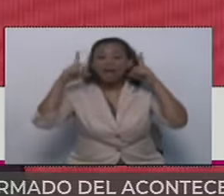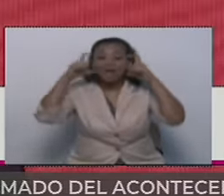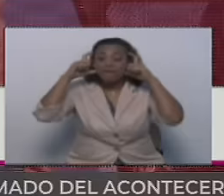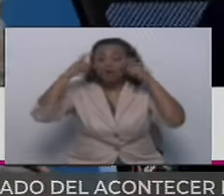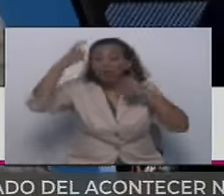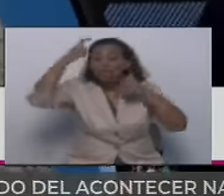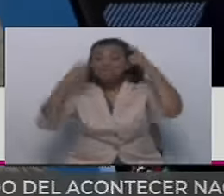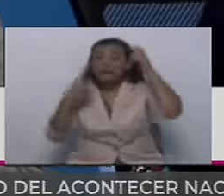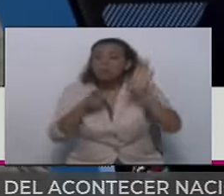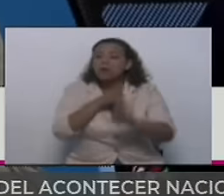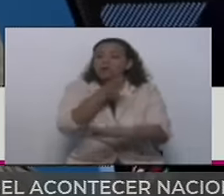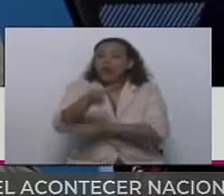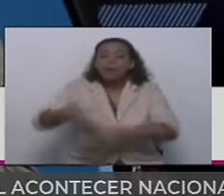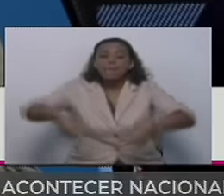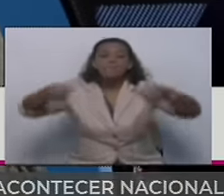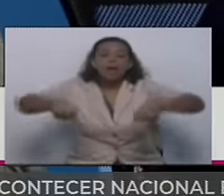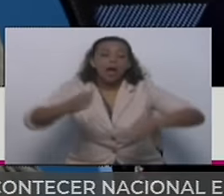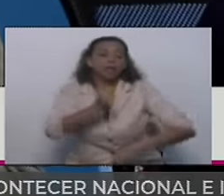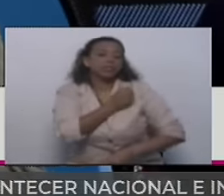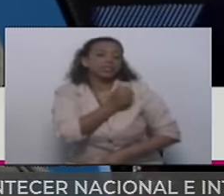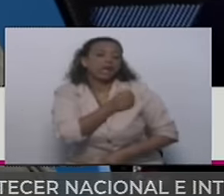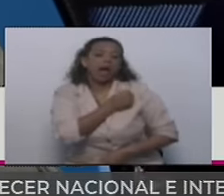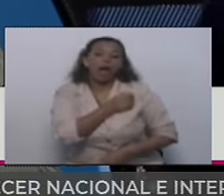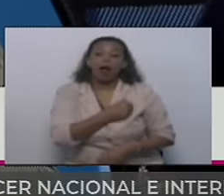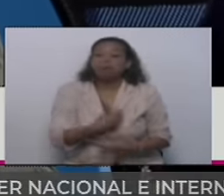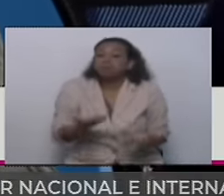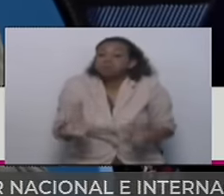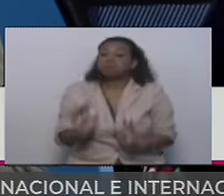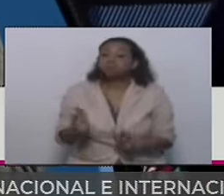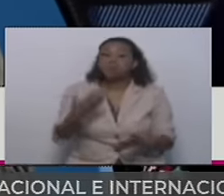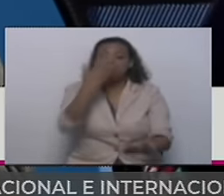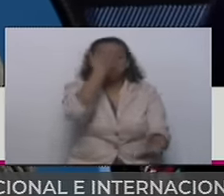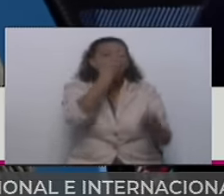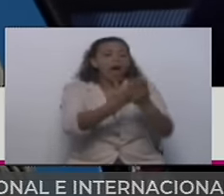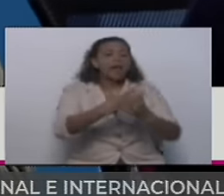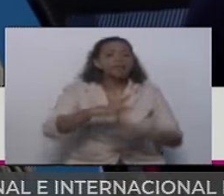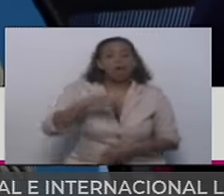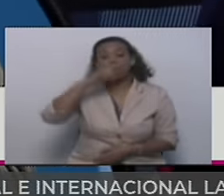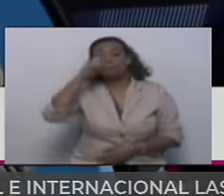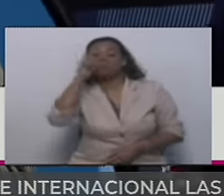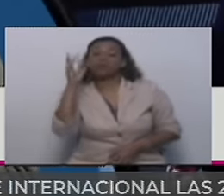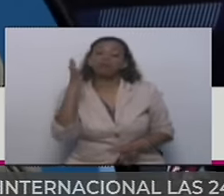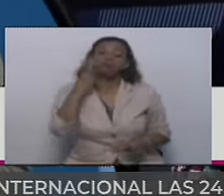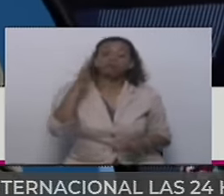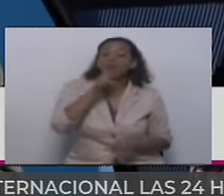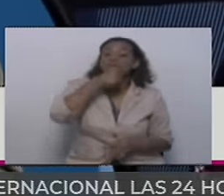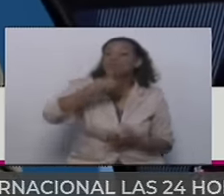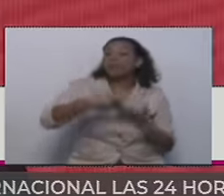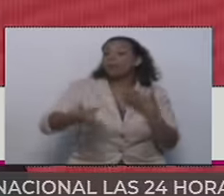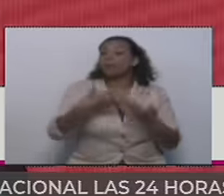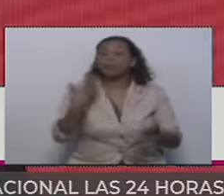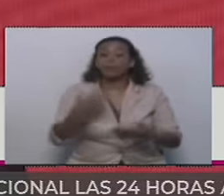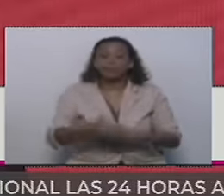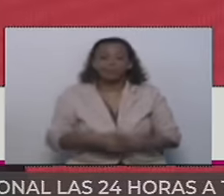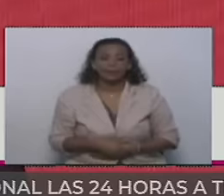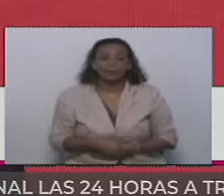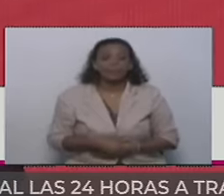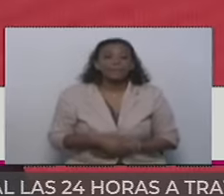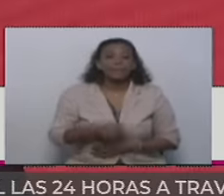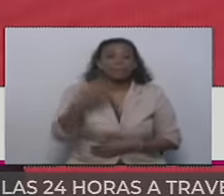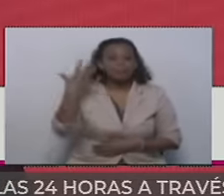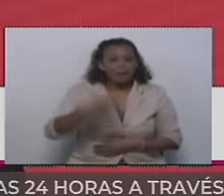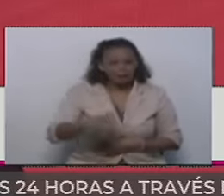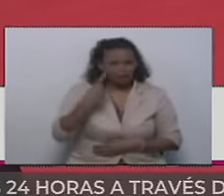y así se iba para el mercado de Chacao a enfrentar a todas las viejas cifrinas de Chacao, decía ella. Mira, eso